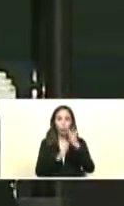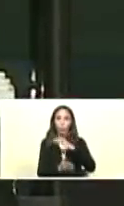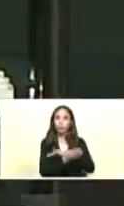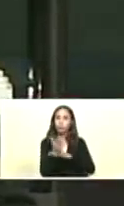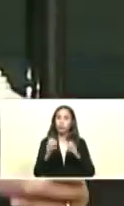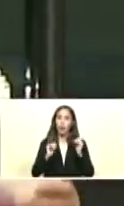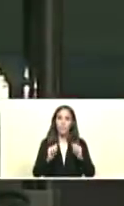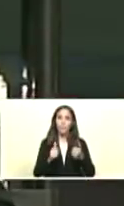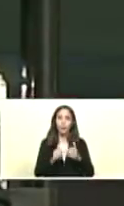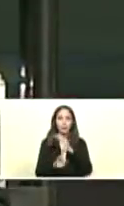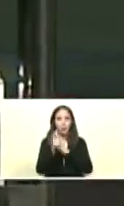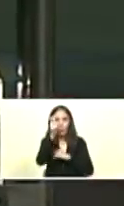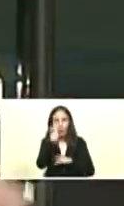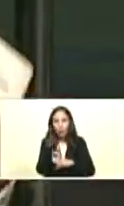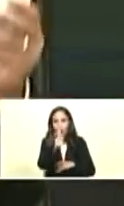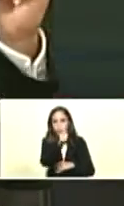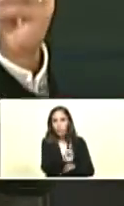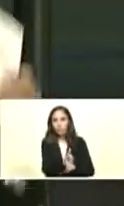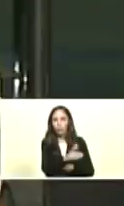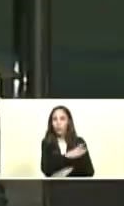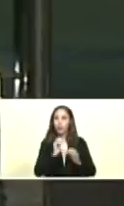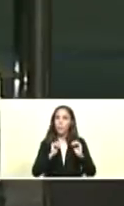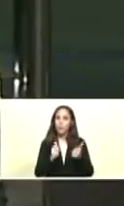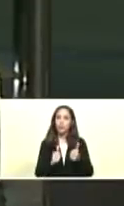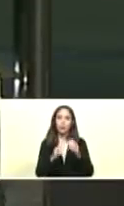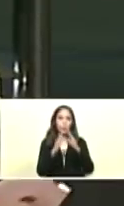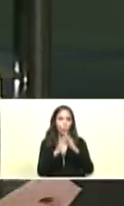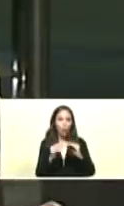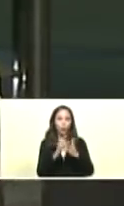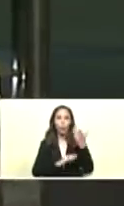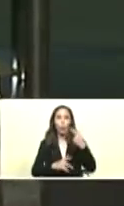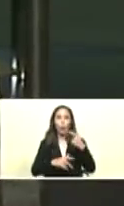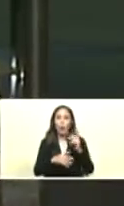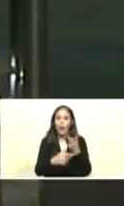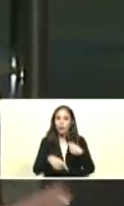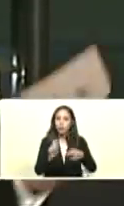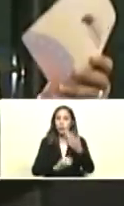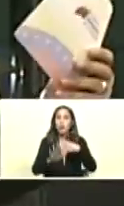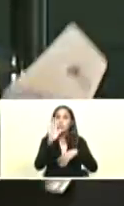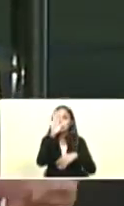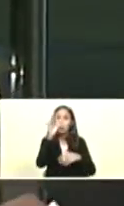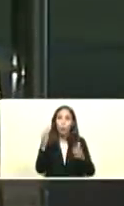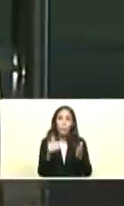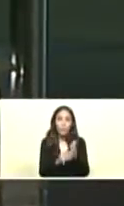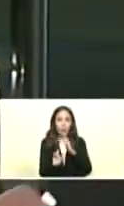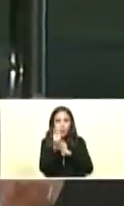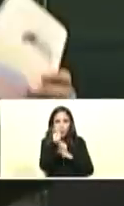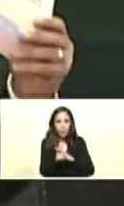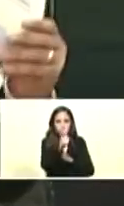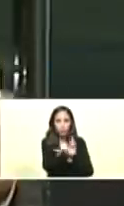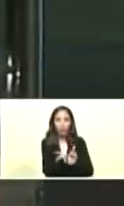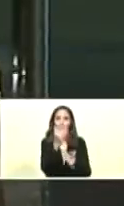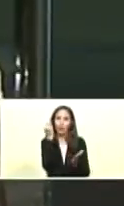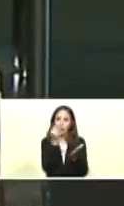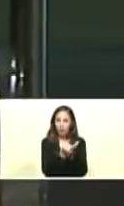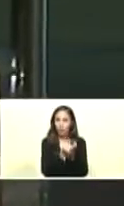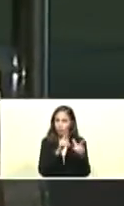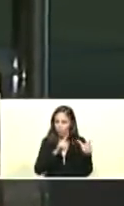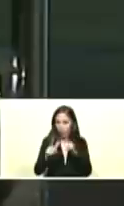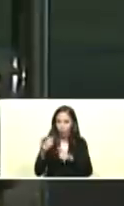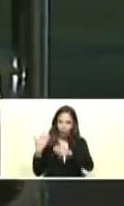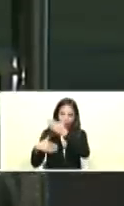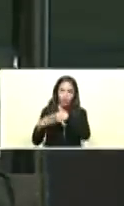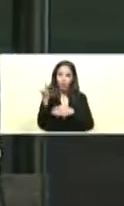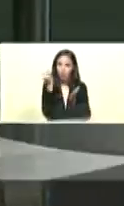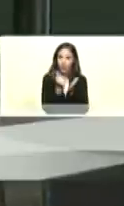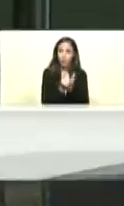a nuestros representantes a que inicien el envío masivo a 5.000 mineros de un modelo de certificado de trámite